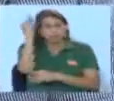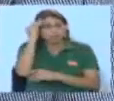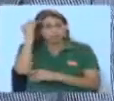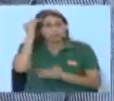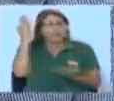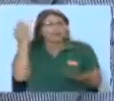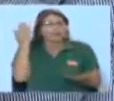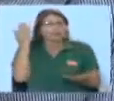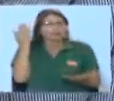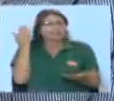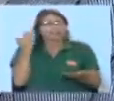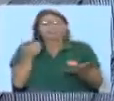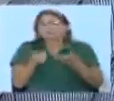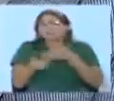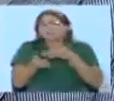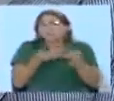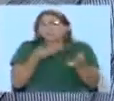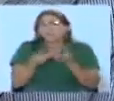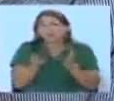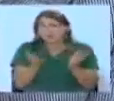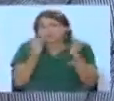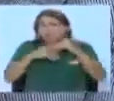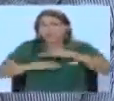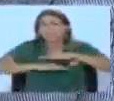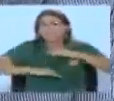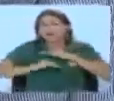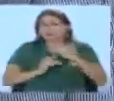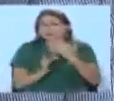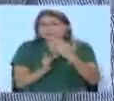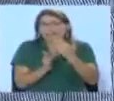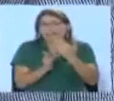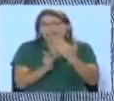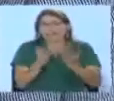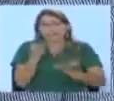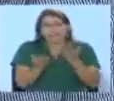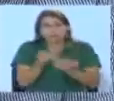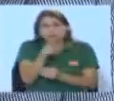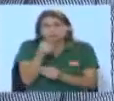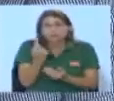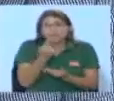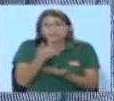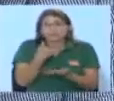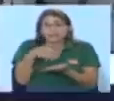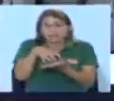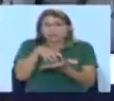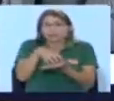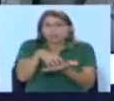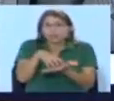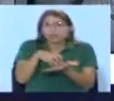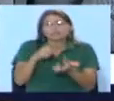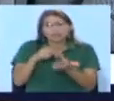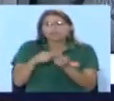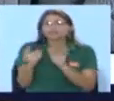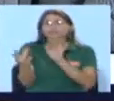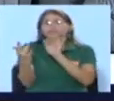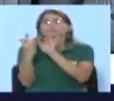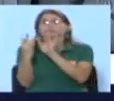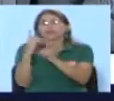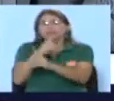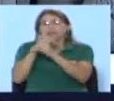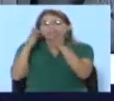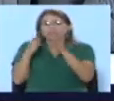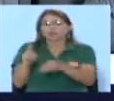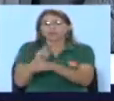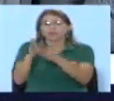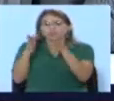sean técnicamente fundadas, sino sus dudas, para que haga acopio el defensor del usuario y pueda participar. A